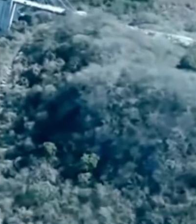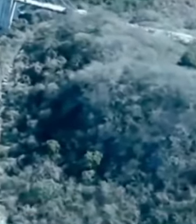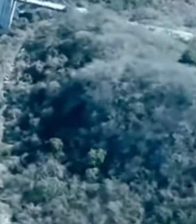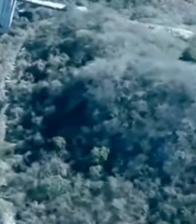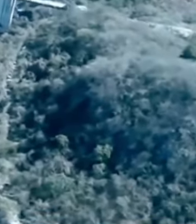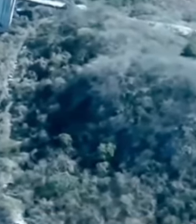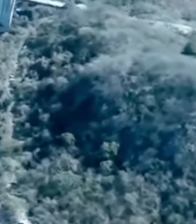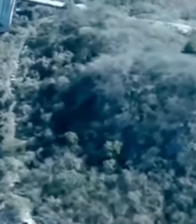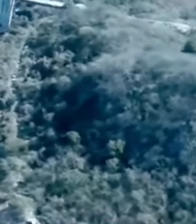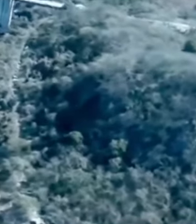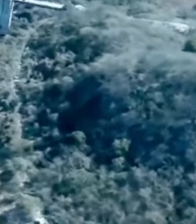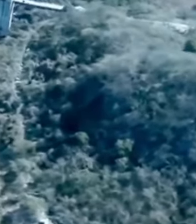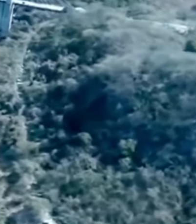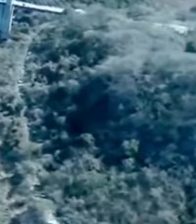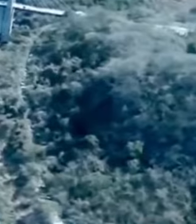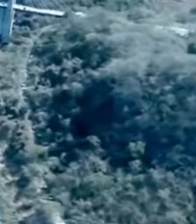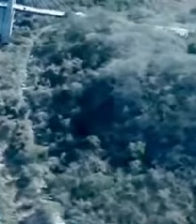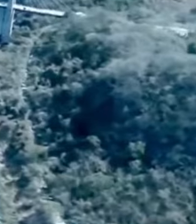¿Cuánta agua?